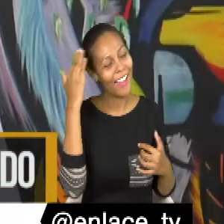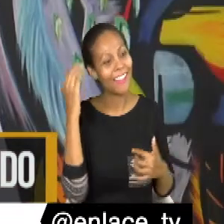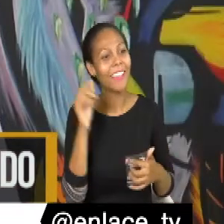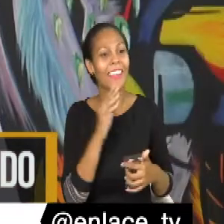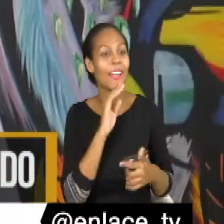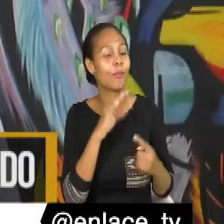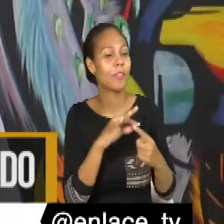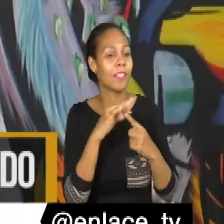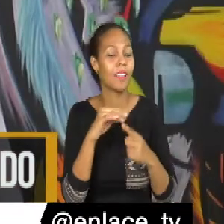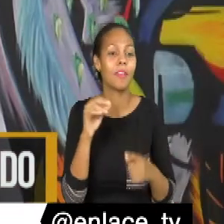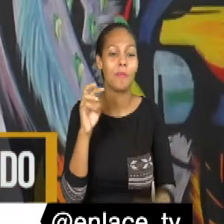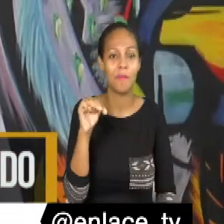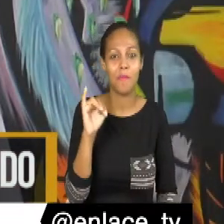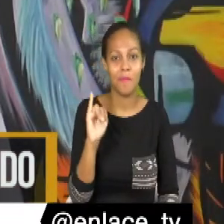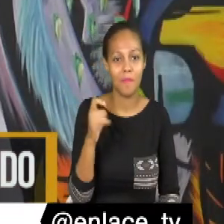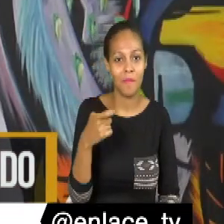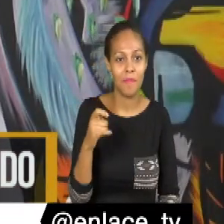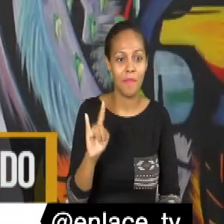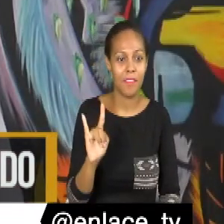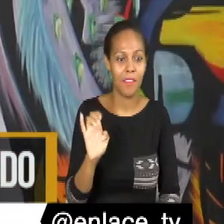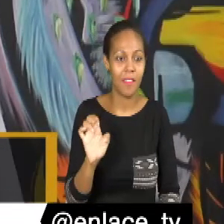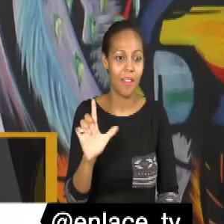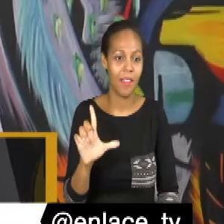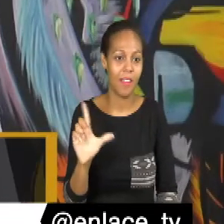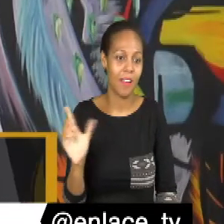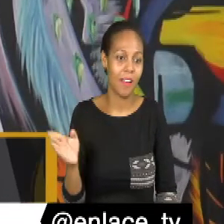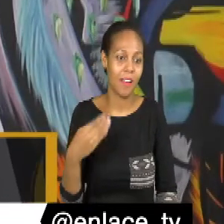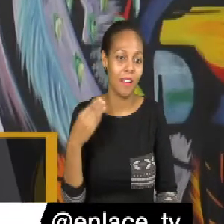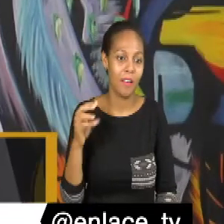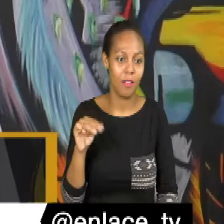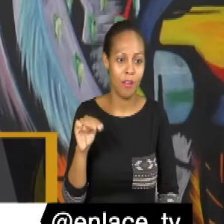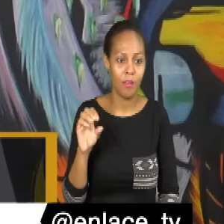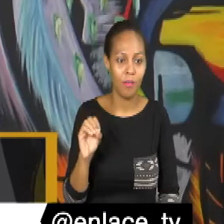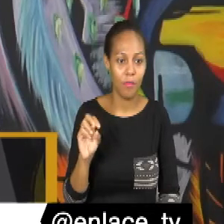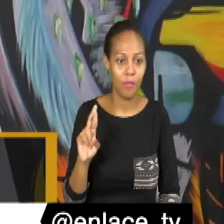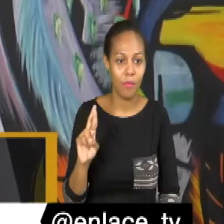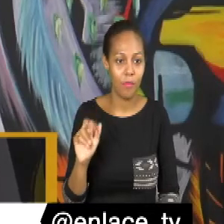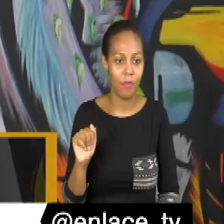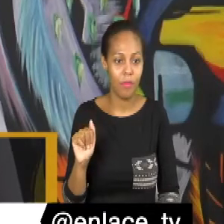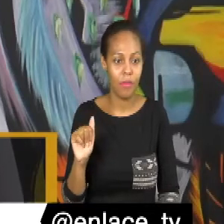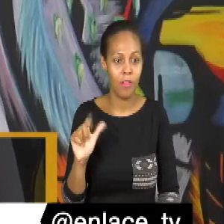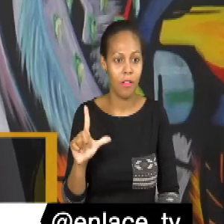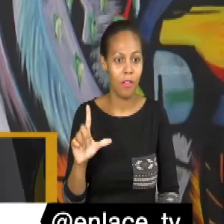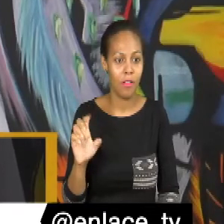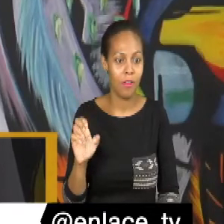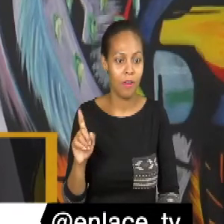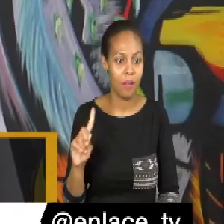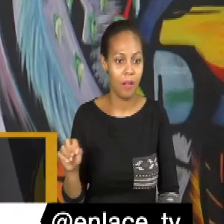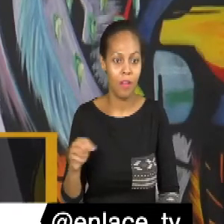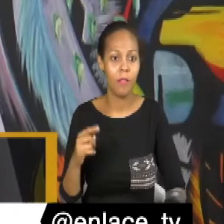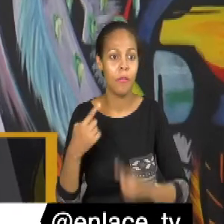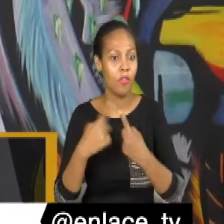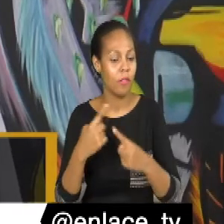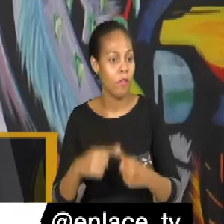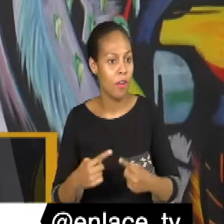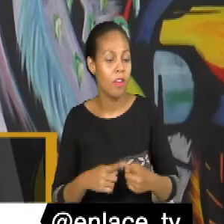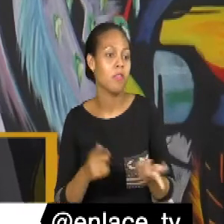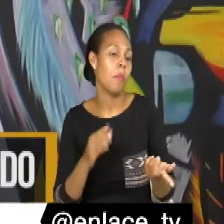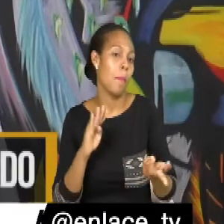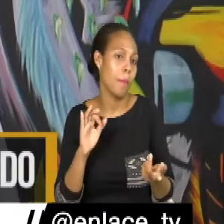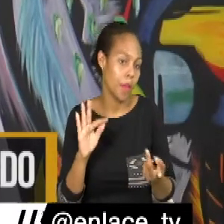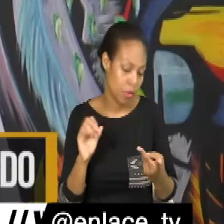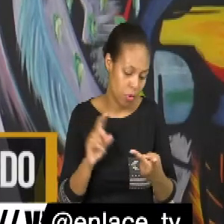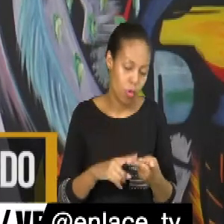Víctor Reyes hizo, cuando salían esas canciones variadas en los CD, con Beto Zabaleta, con